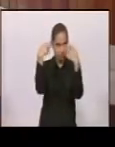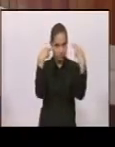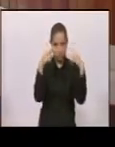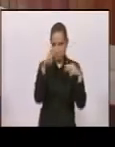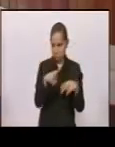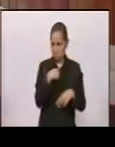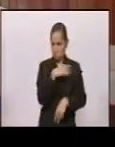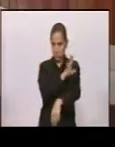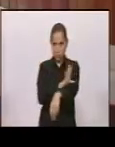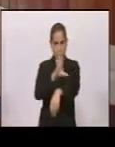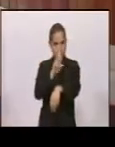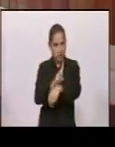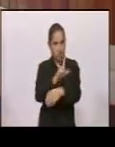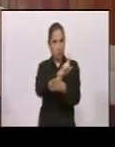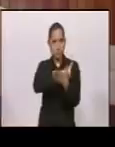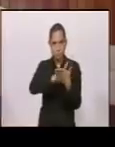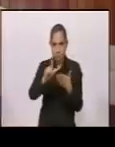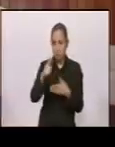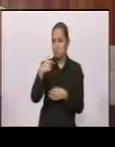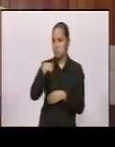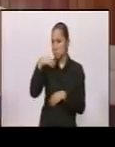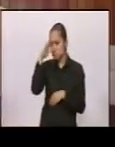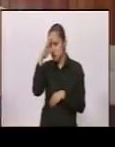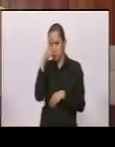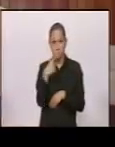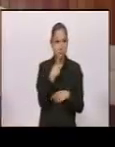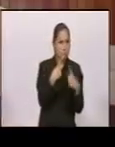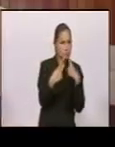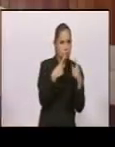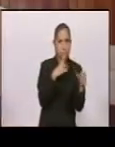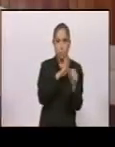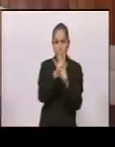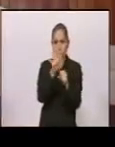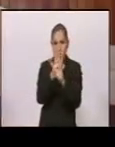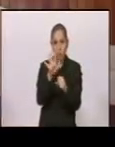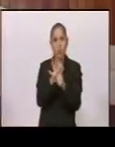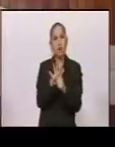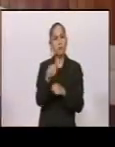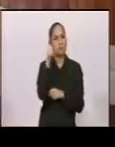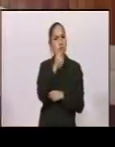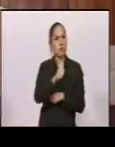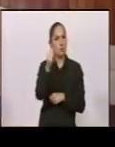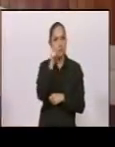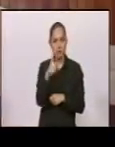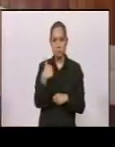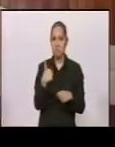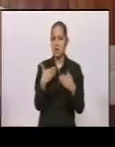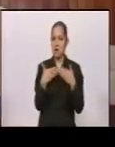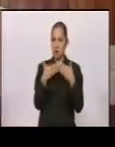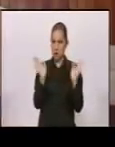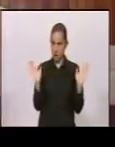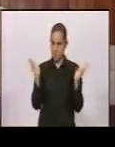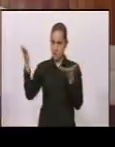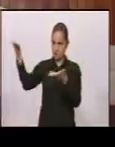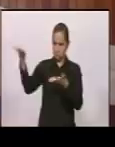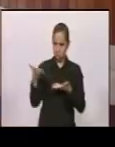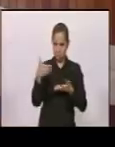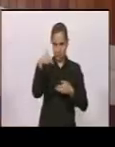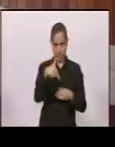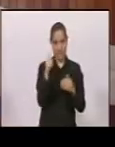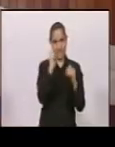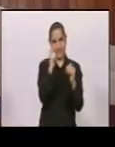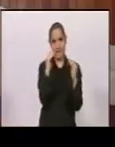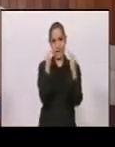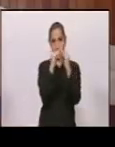sentencias y con el debido respeto. Mantuvimos siempre abierta la puerta de esta Casa de la